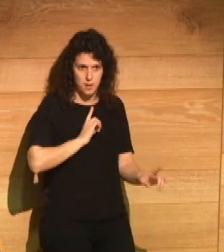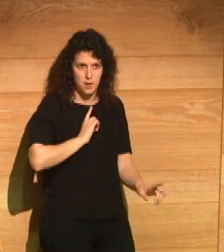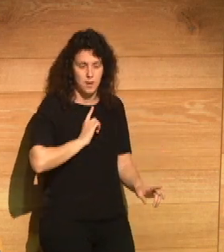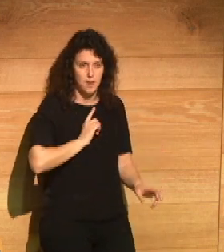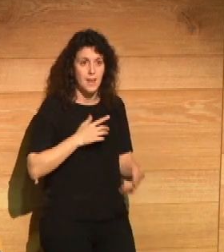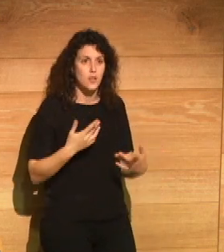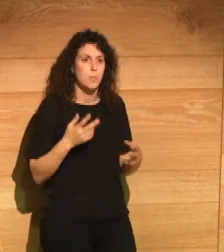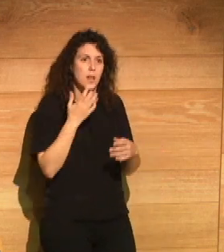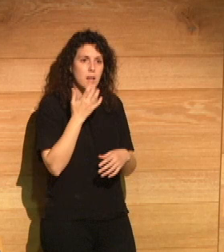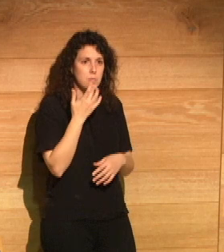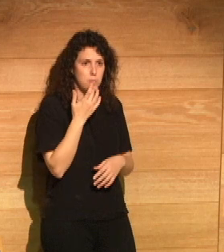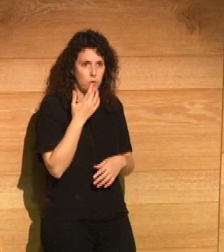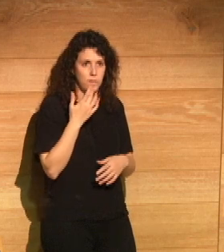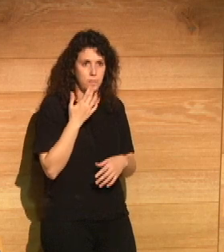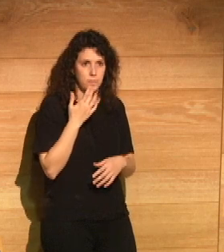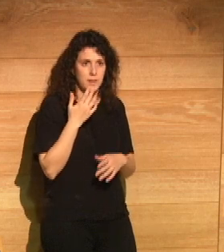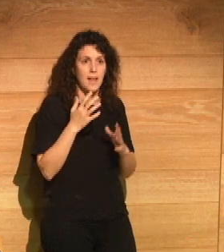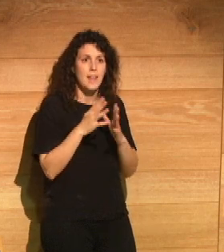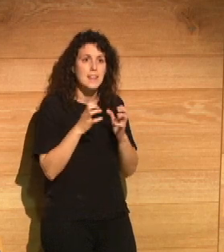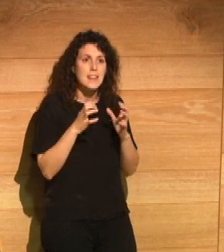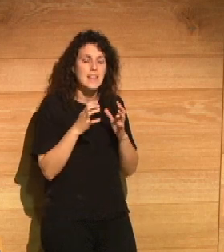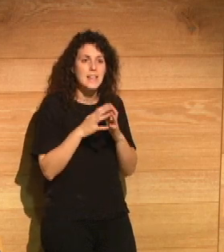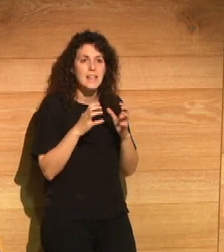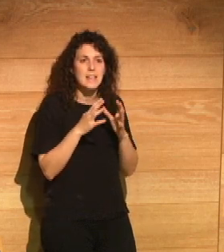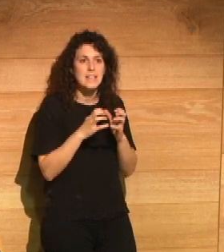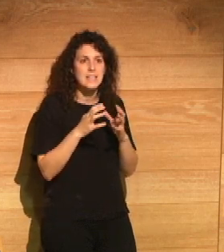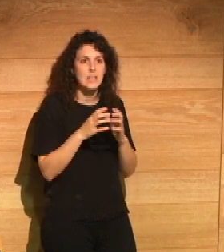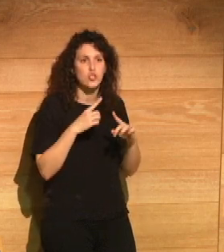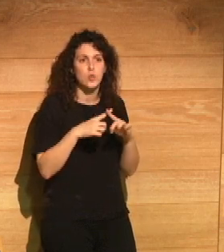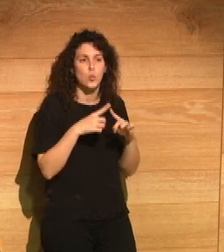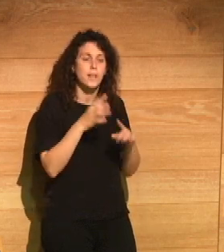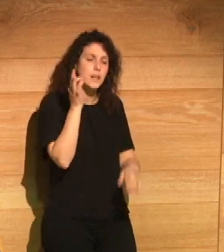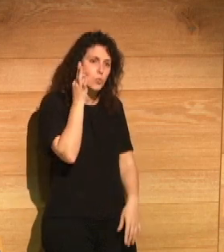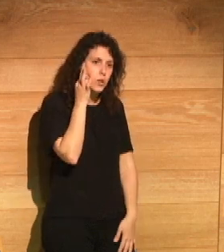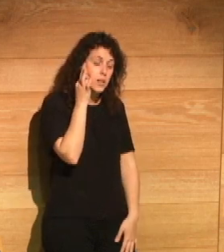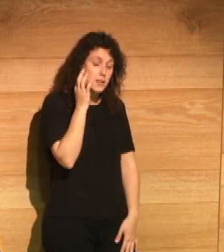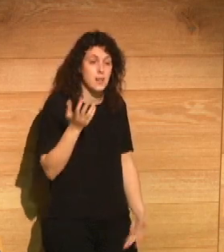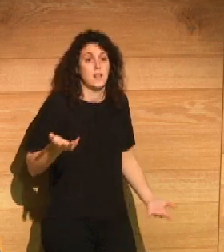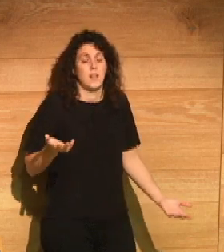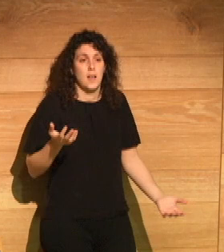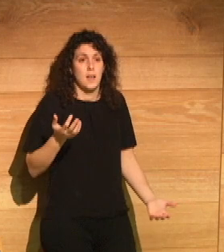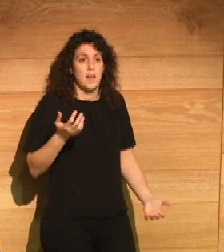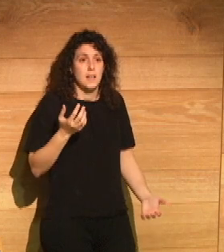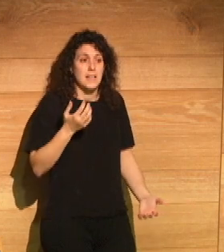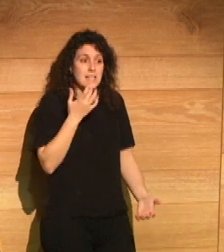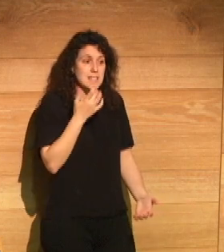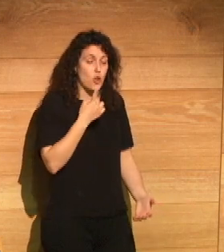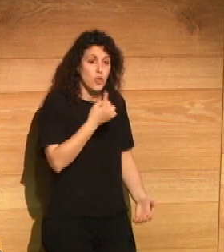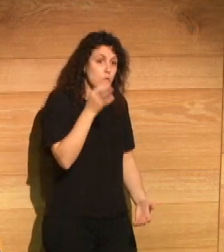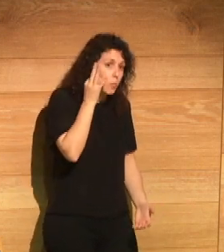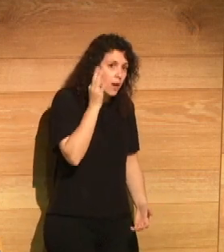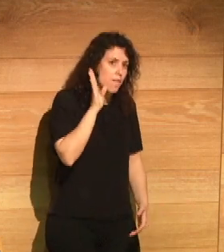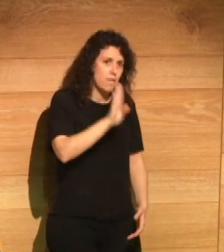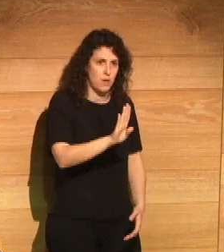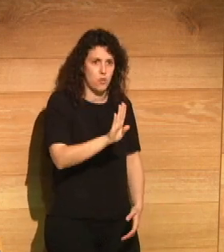deseo sexual de las mujeres. Está mal visto que una mujer desee y que lo diga. Entonces, toda mi historia,